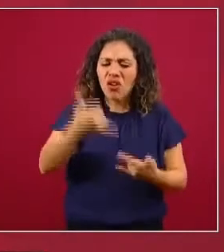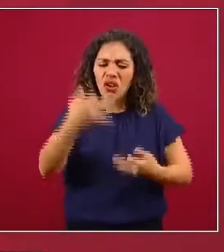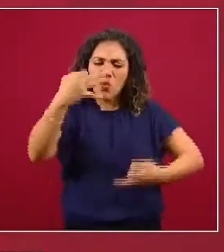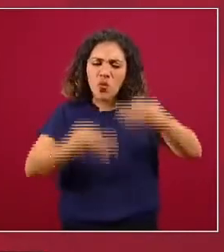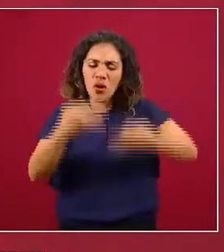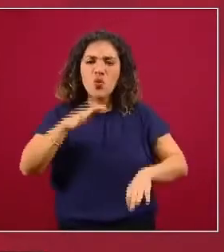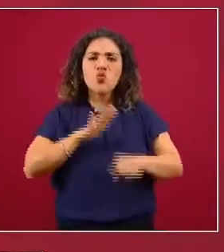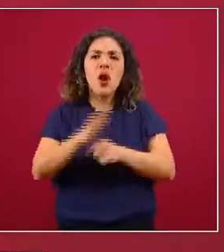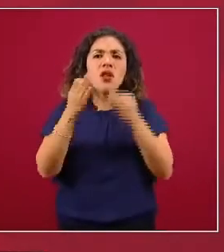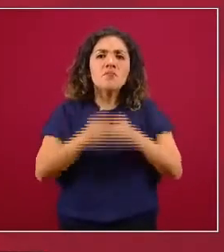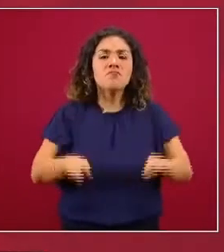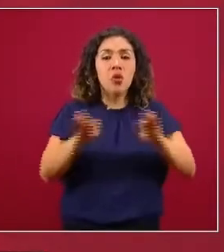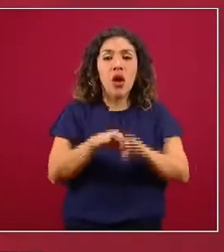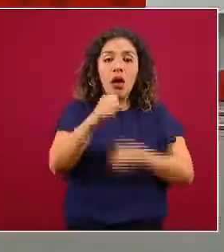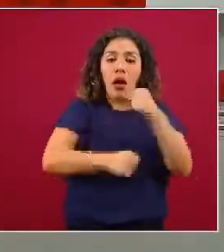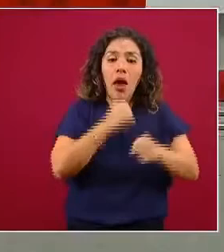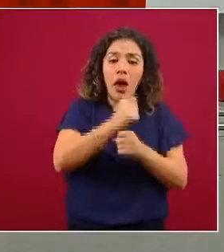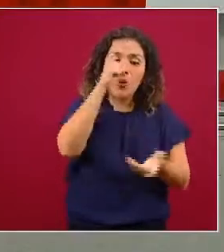significativos,